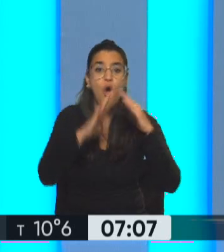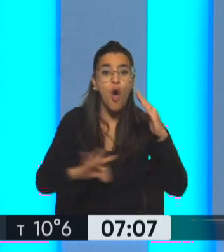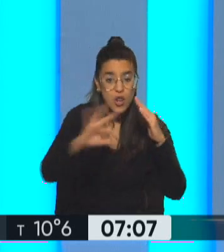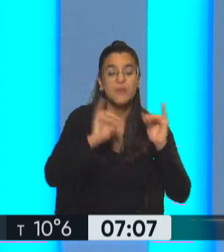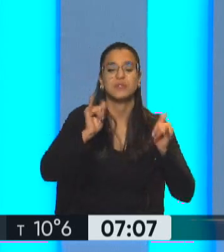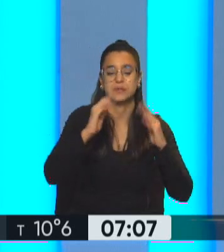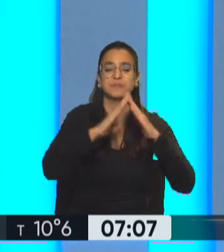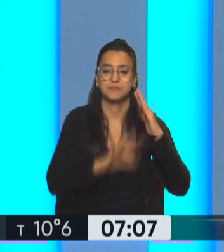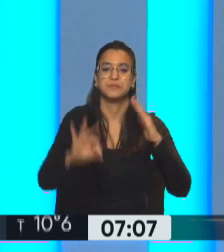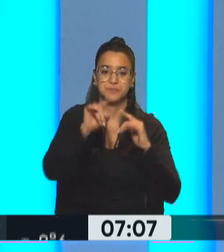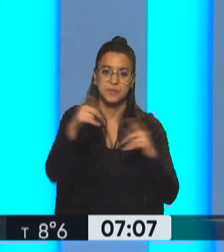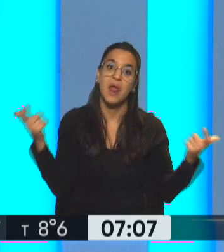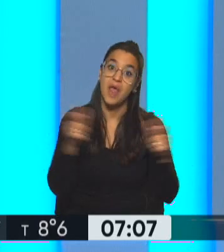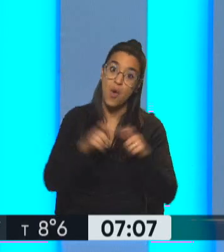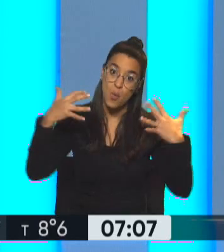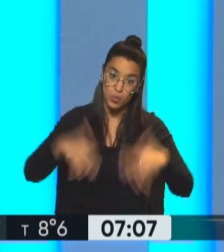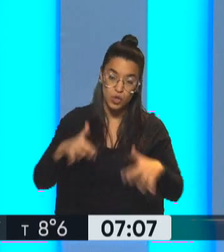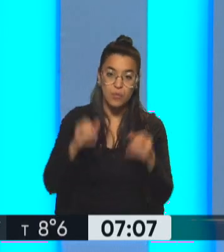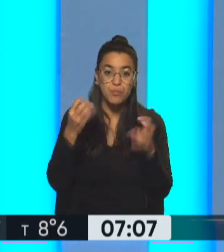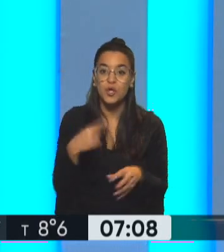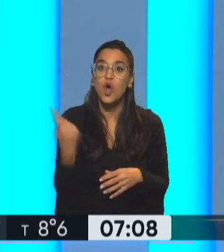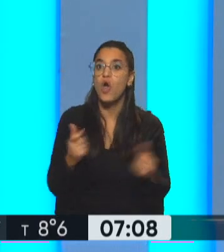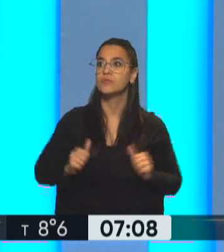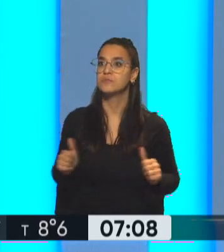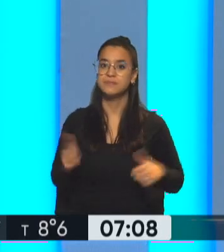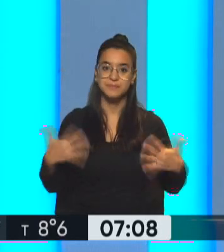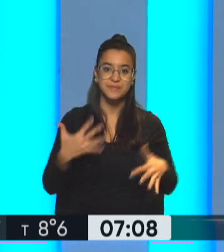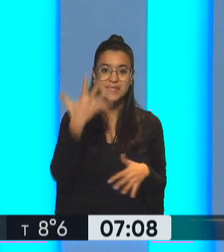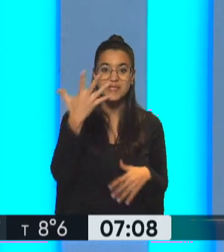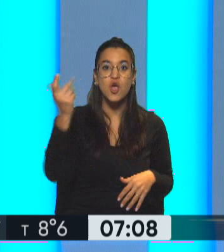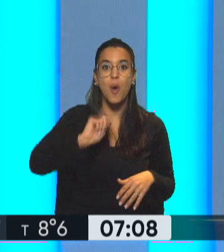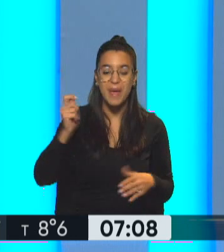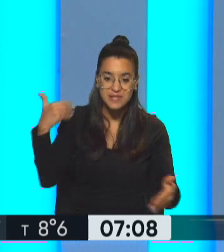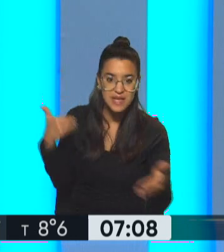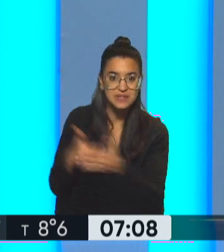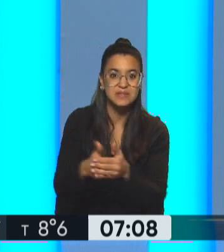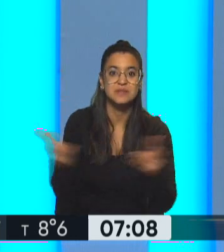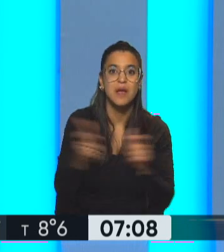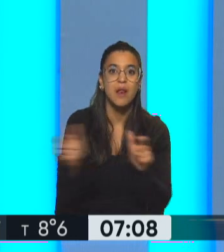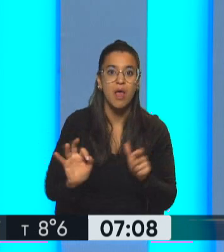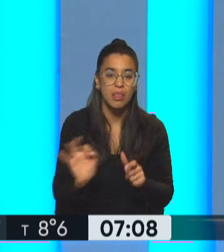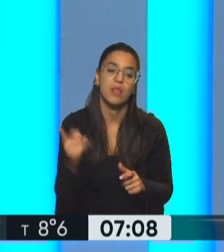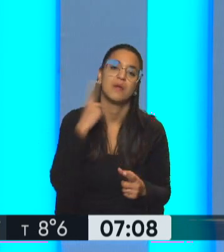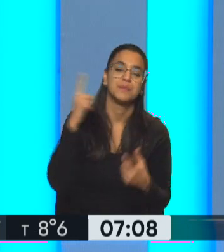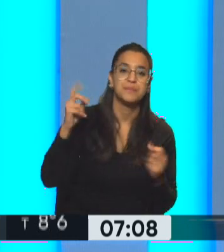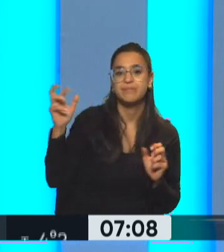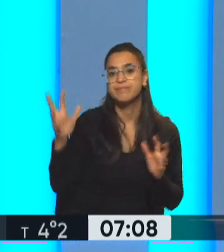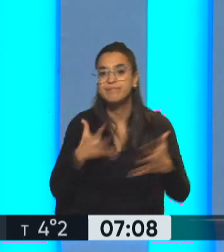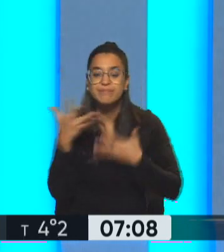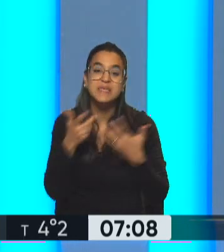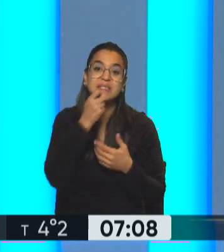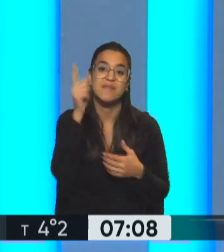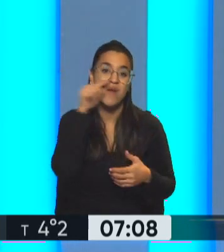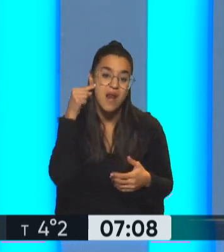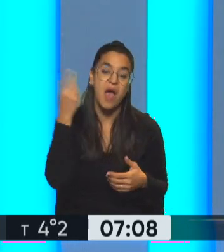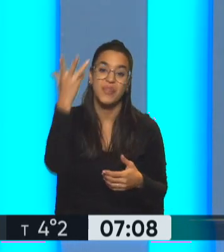residencia de oliva os hablamos de la reunión porque había mucha expectativa desde hace más de cinco meses bueno había muchas especulaciones sobre si alberto